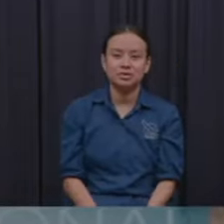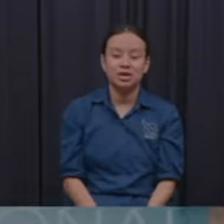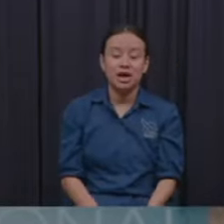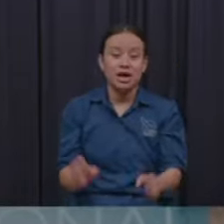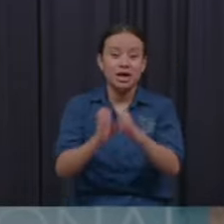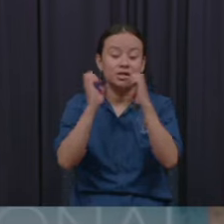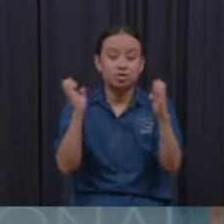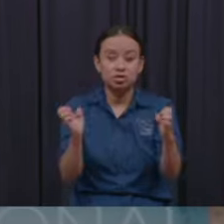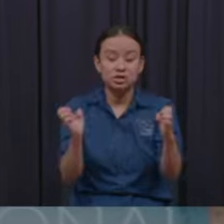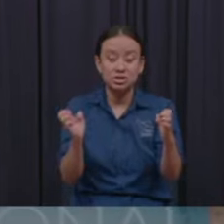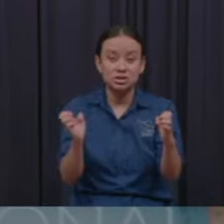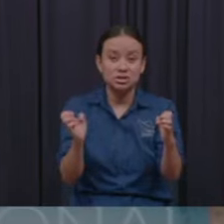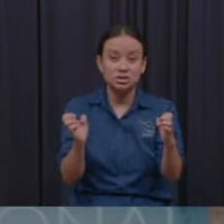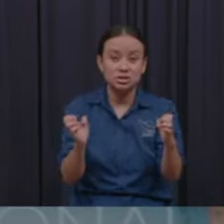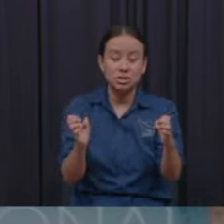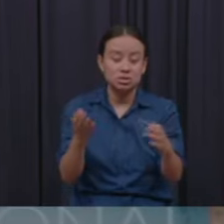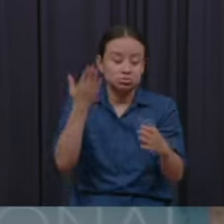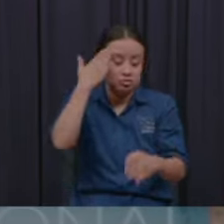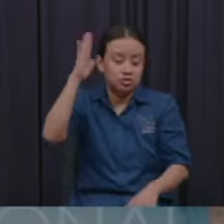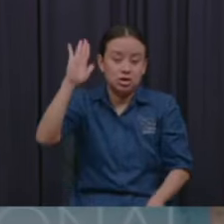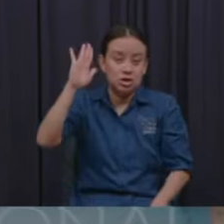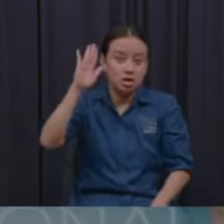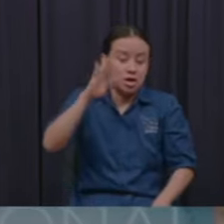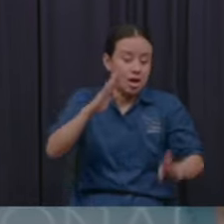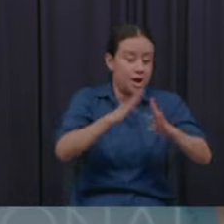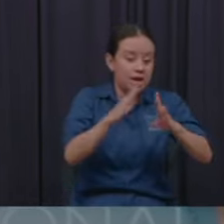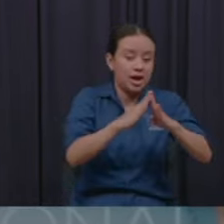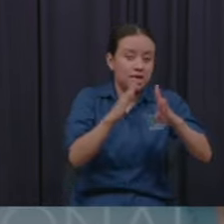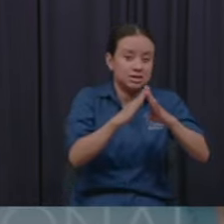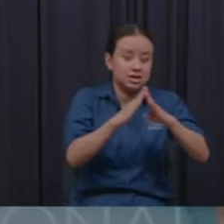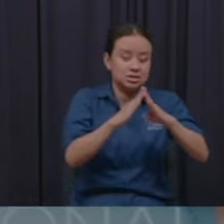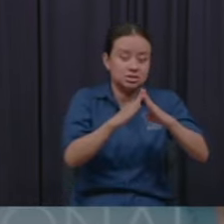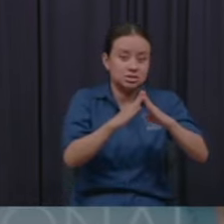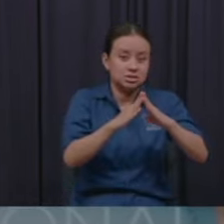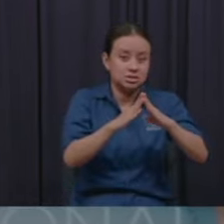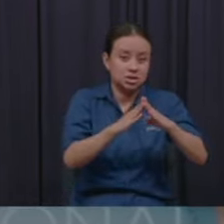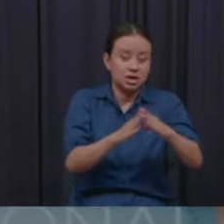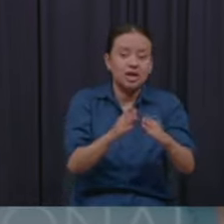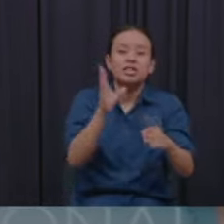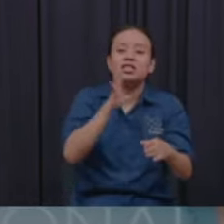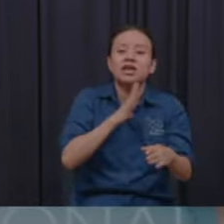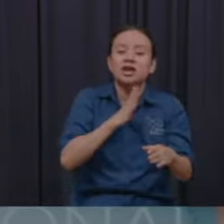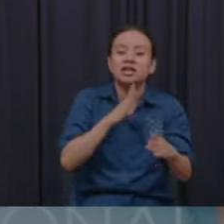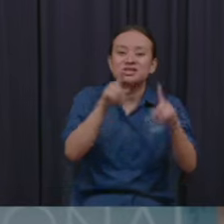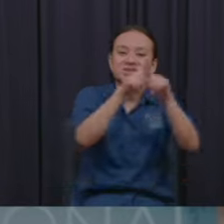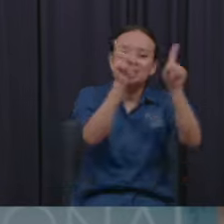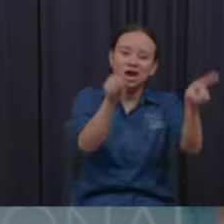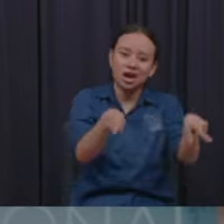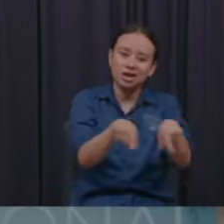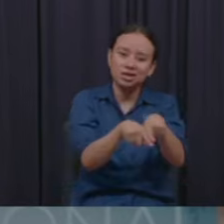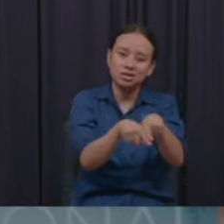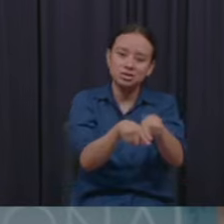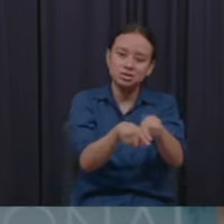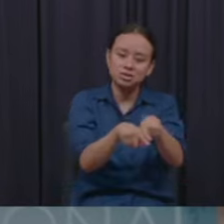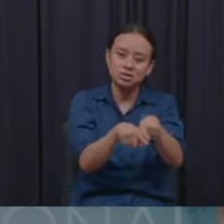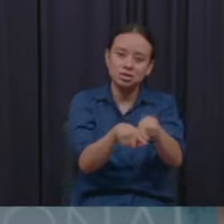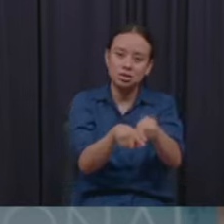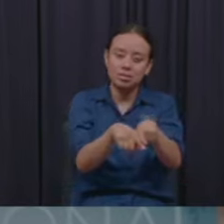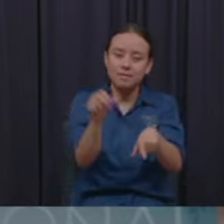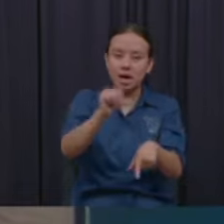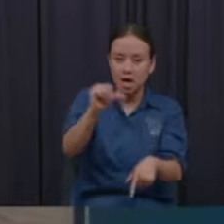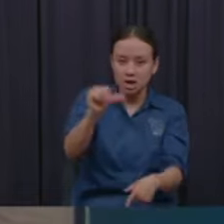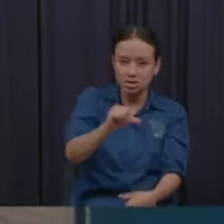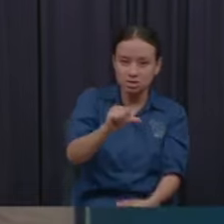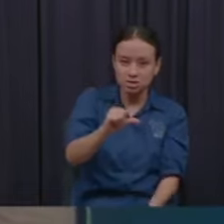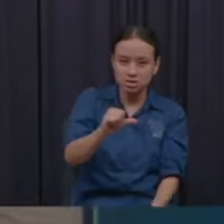cartas para adivinación? ¿Que creen que son un juego los muchachos y lo tienen allí guardado? ¿No